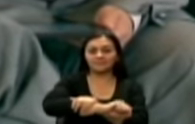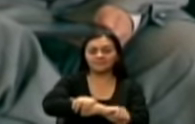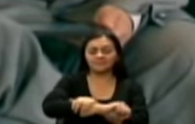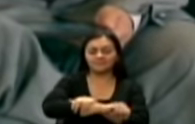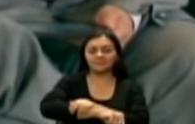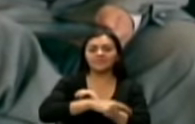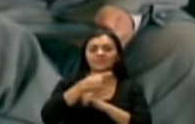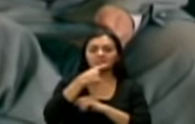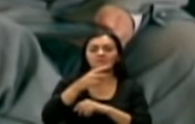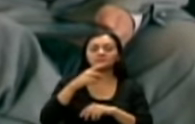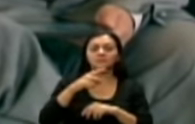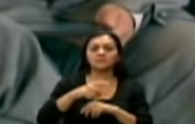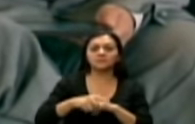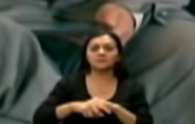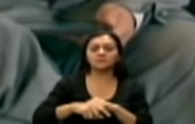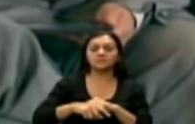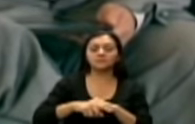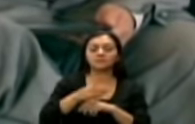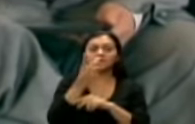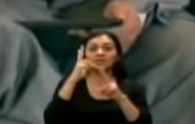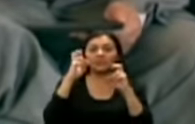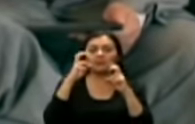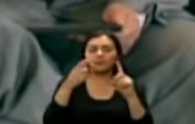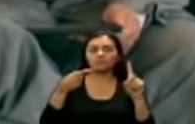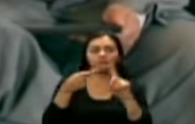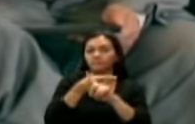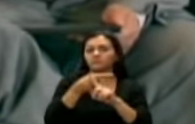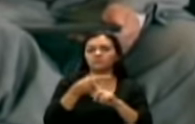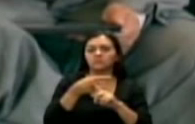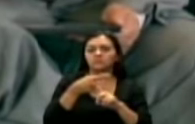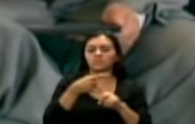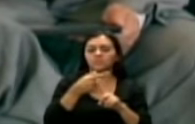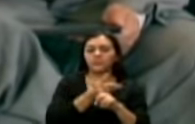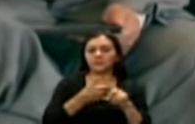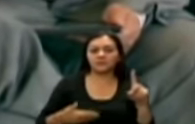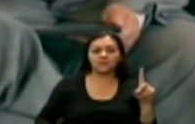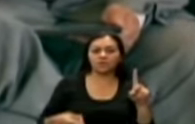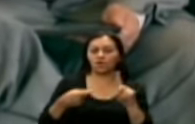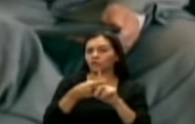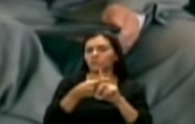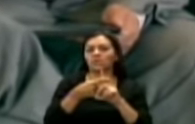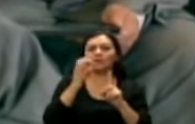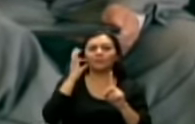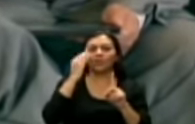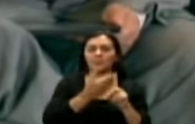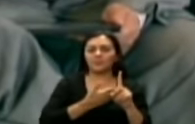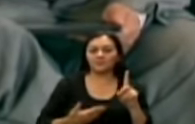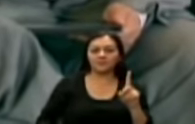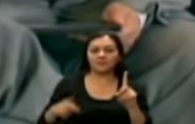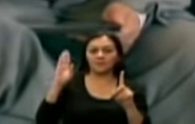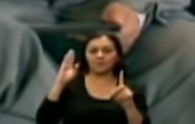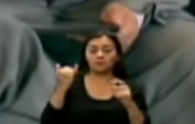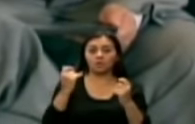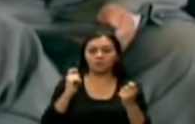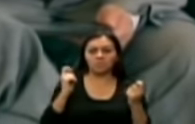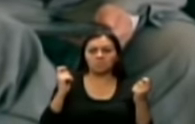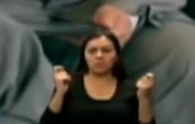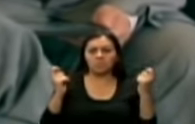en un tema político en contra de la presidenta Dilma Rousseff. Poco a poco ese tema ha ido